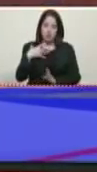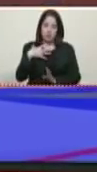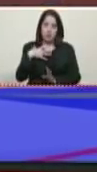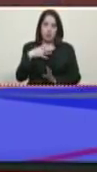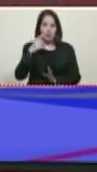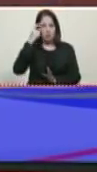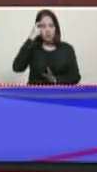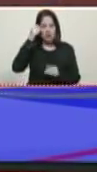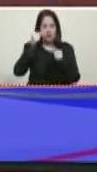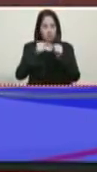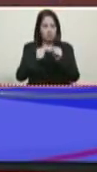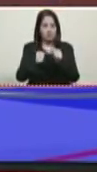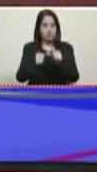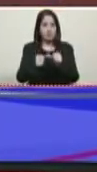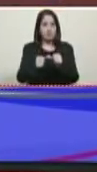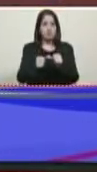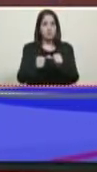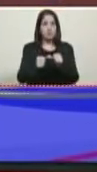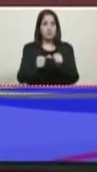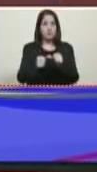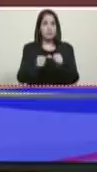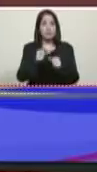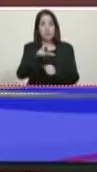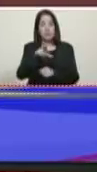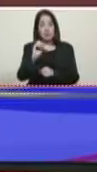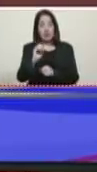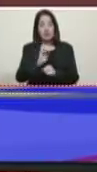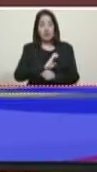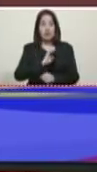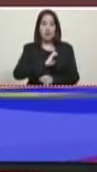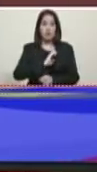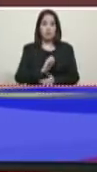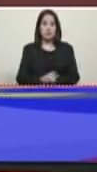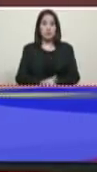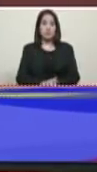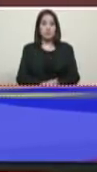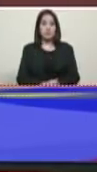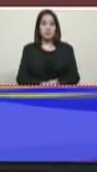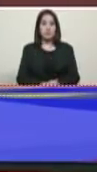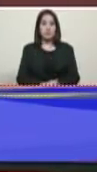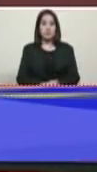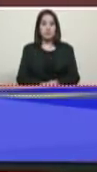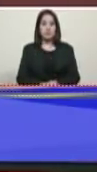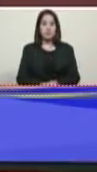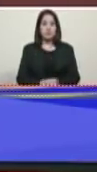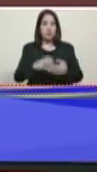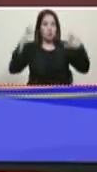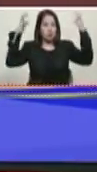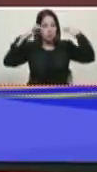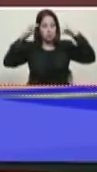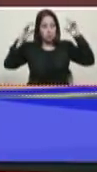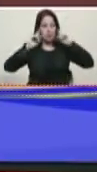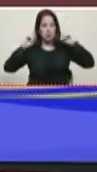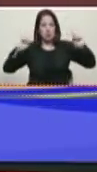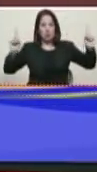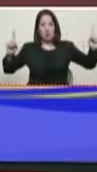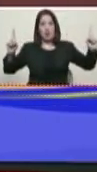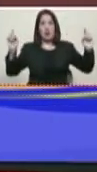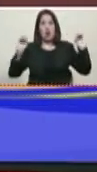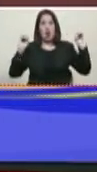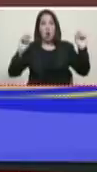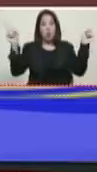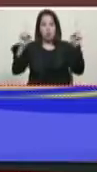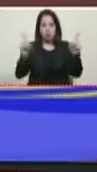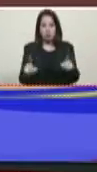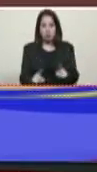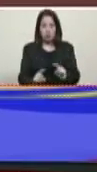fijarlo una vez el 30 de enero llueva truene o relampagueé